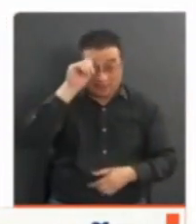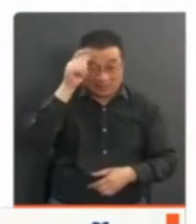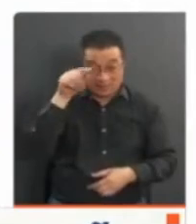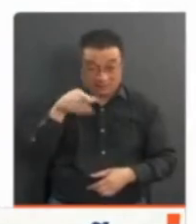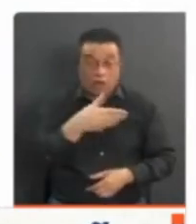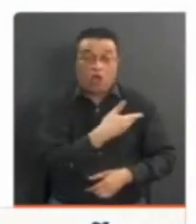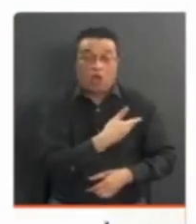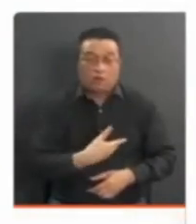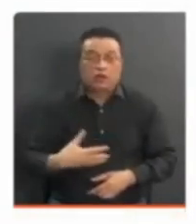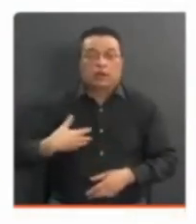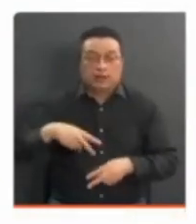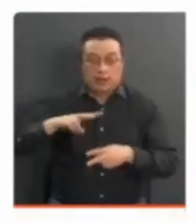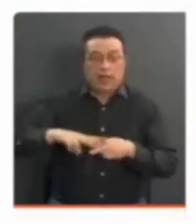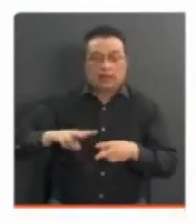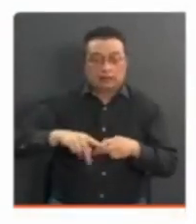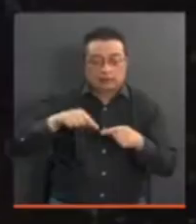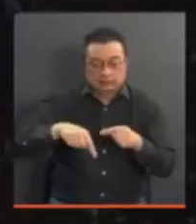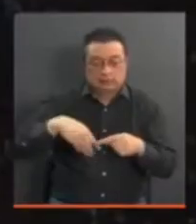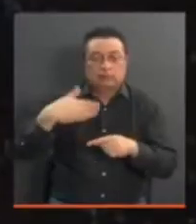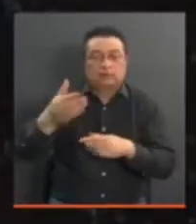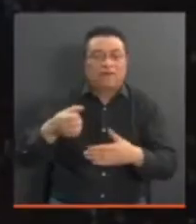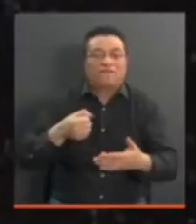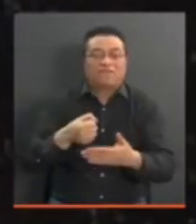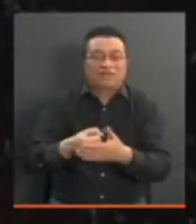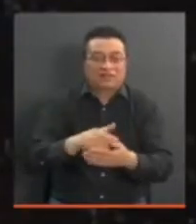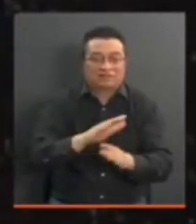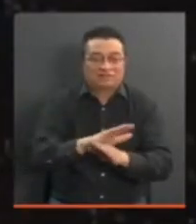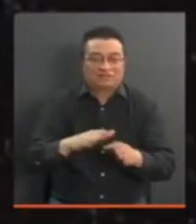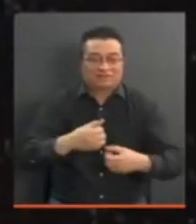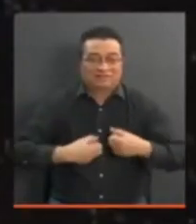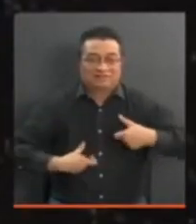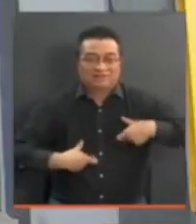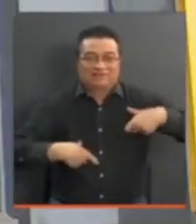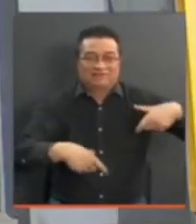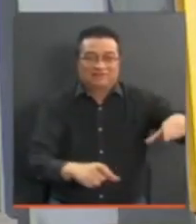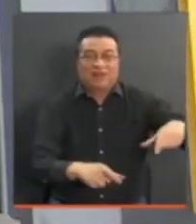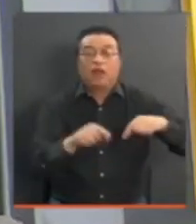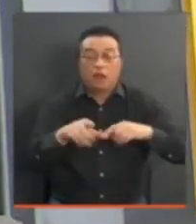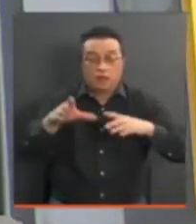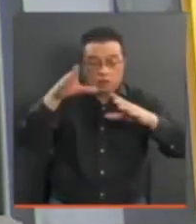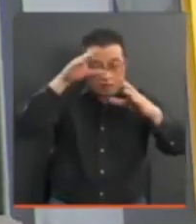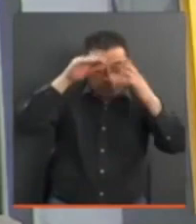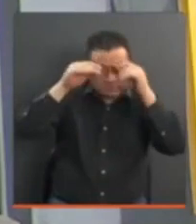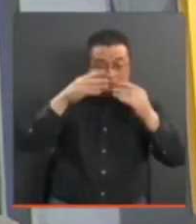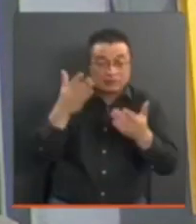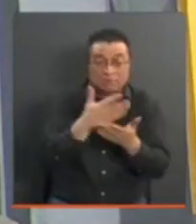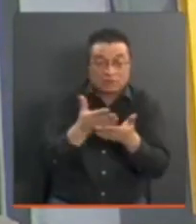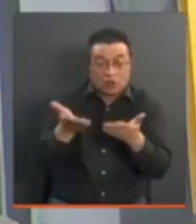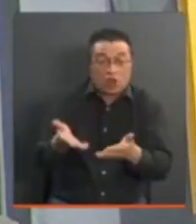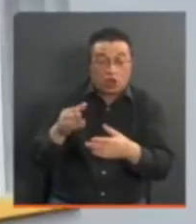pretende realizar de aquí al fin de su mandato. Lo que sí está claro es que servirá de experiencia lo que ocurre hoy en